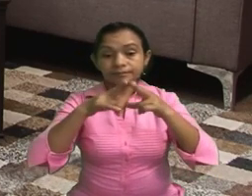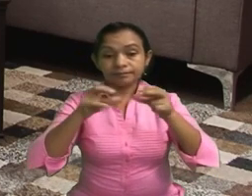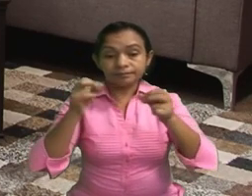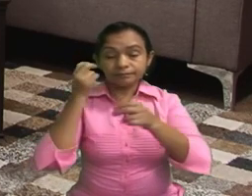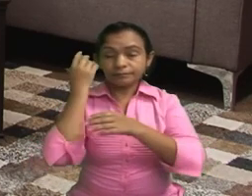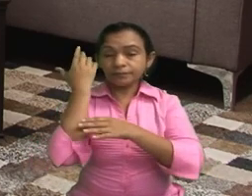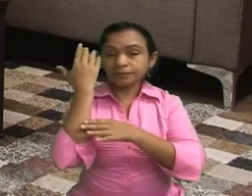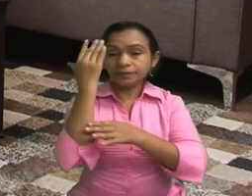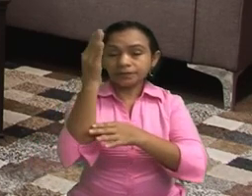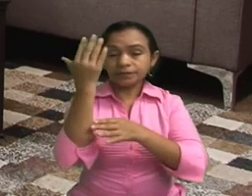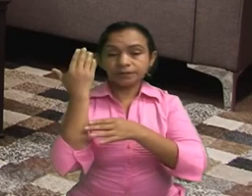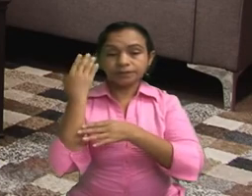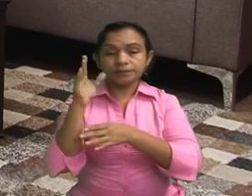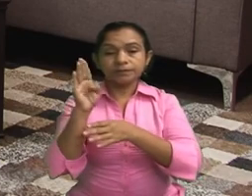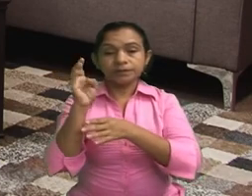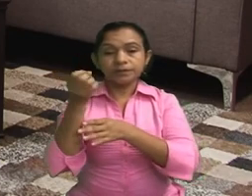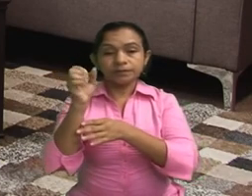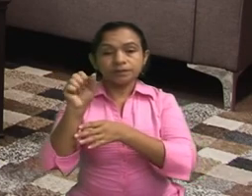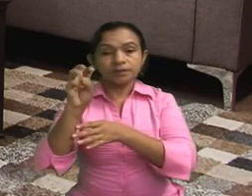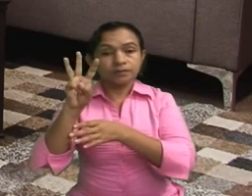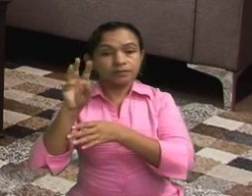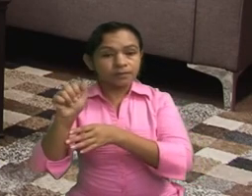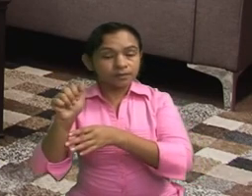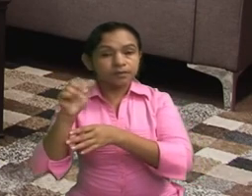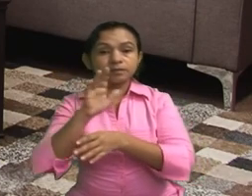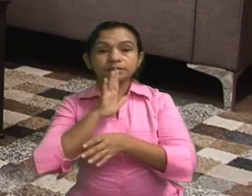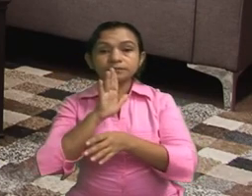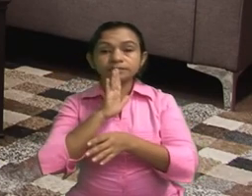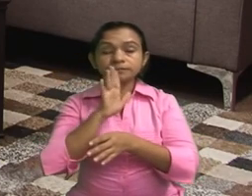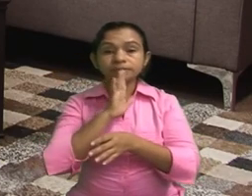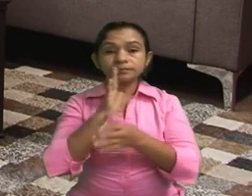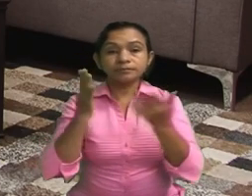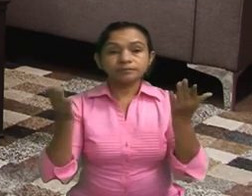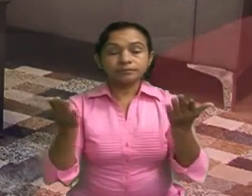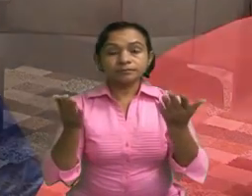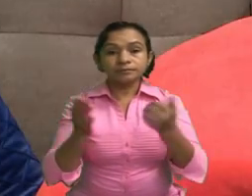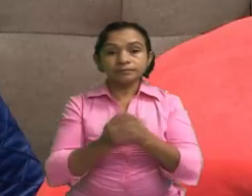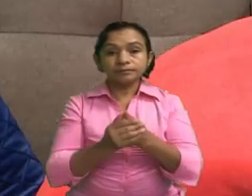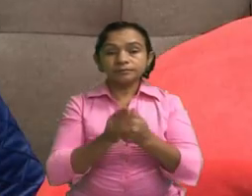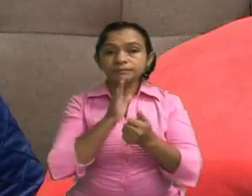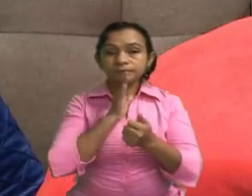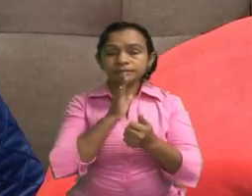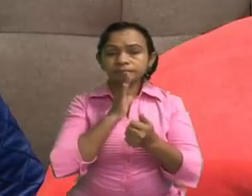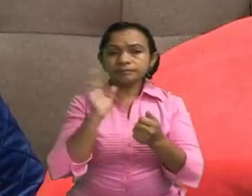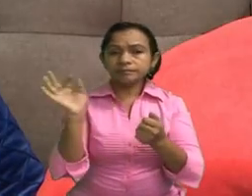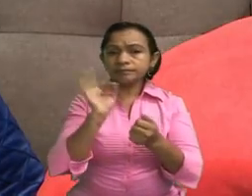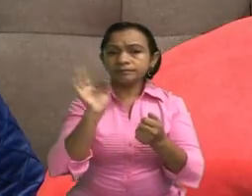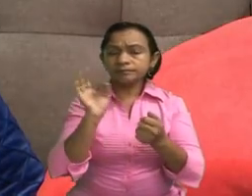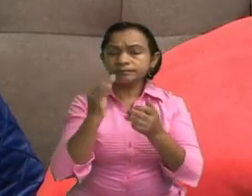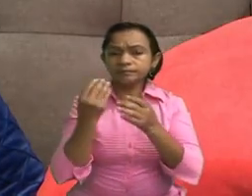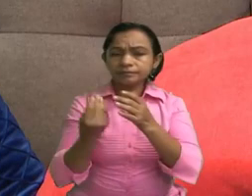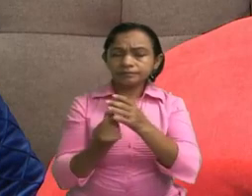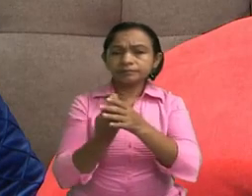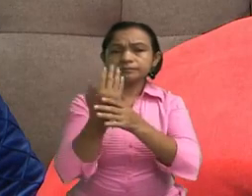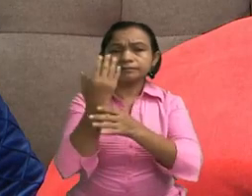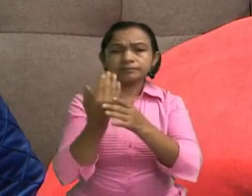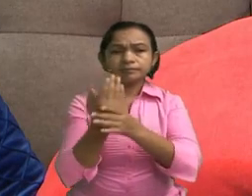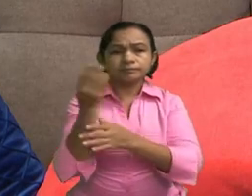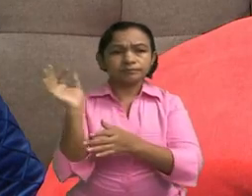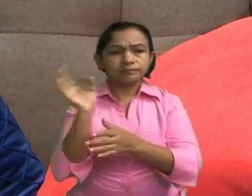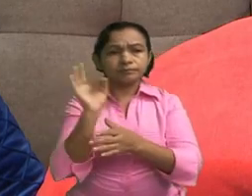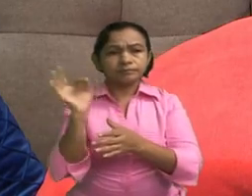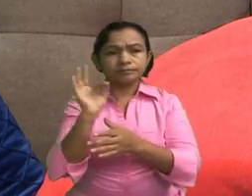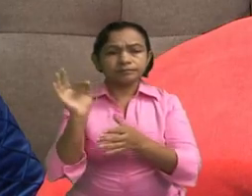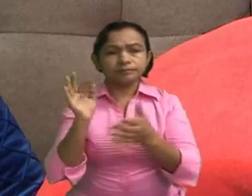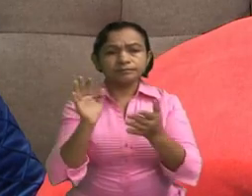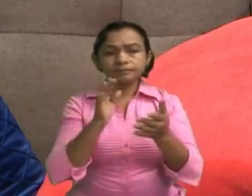es Bosaguas. Se habla de sistema agroforestal. ¿De qué manera, bueno,